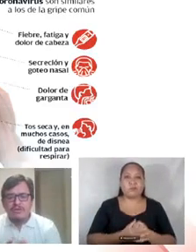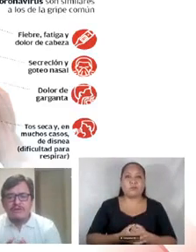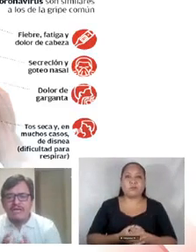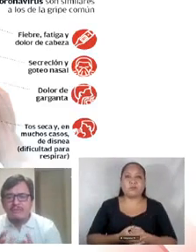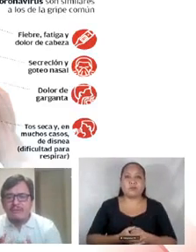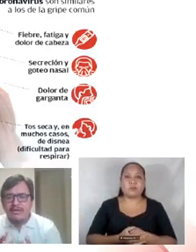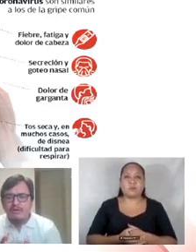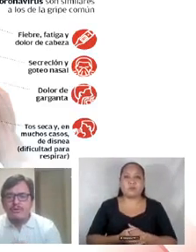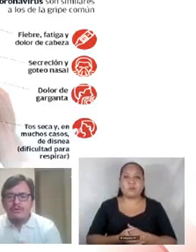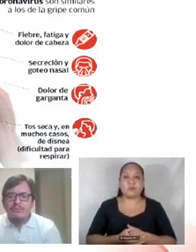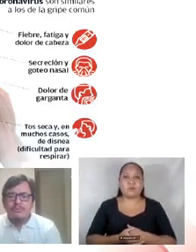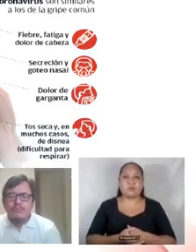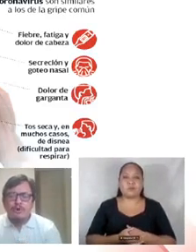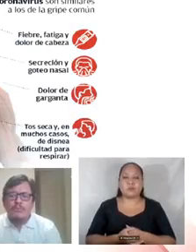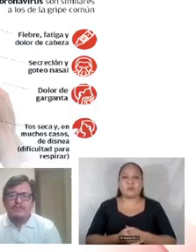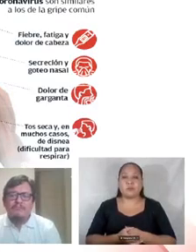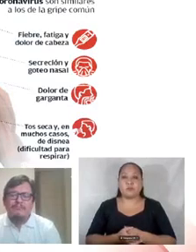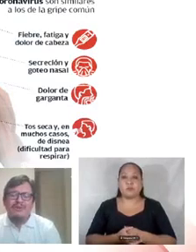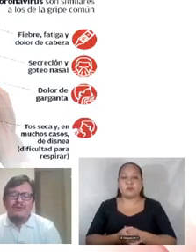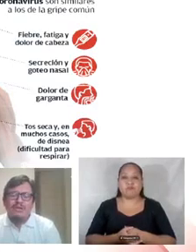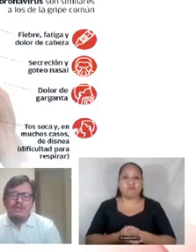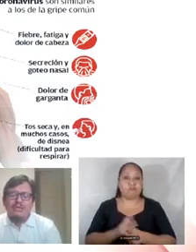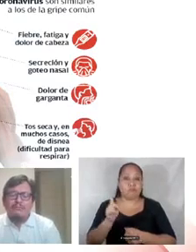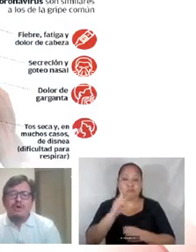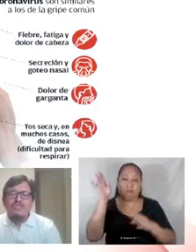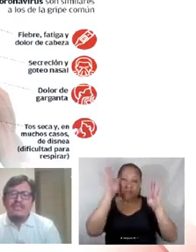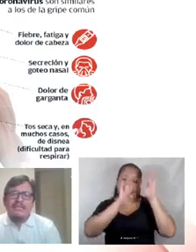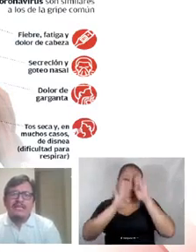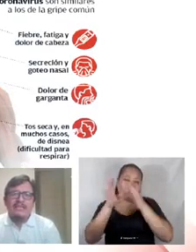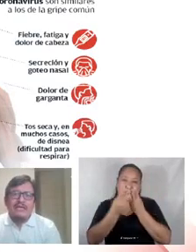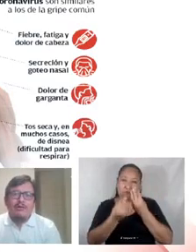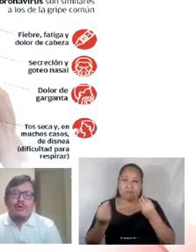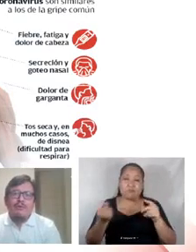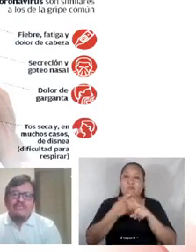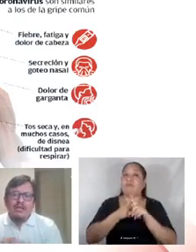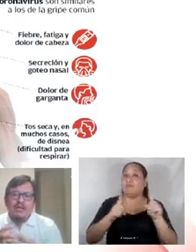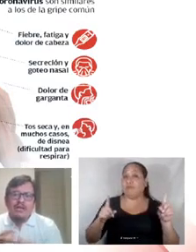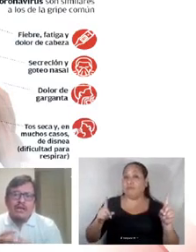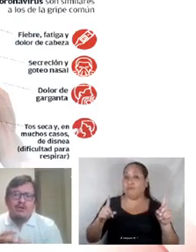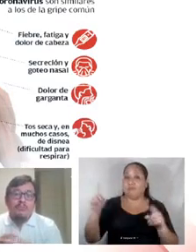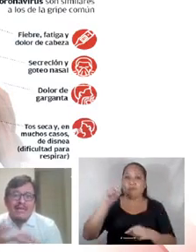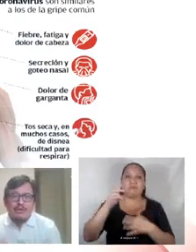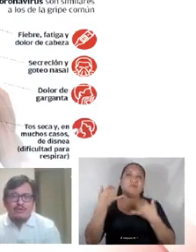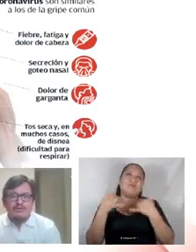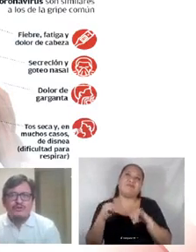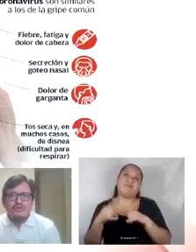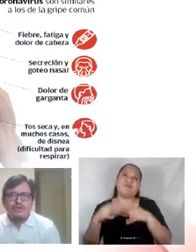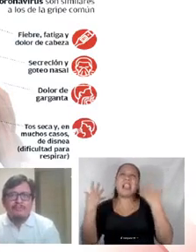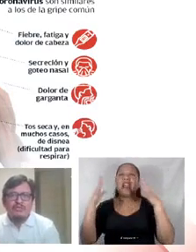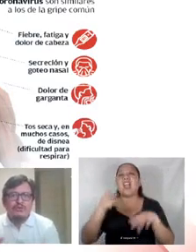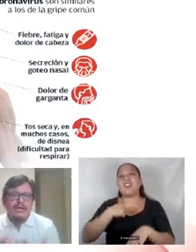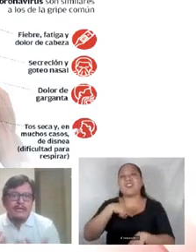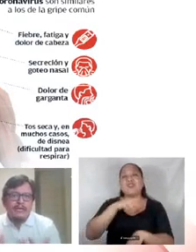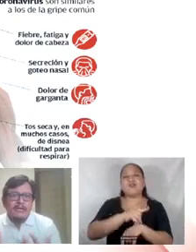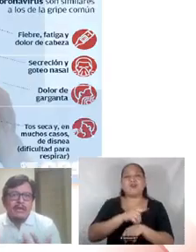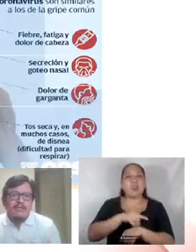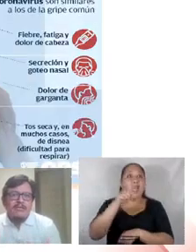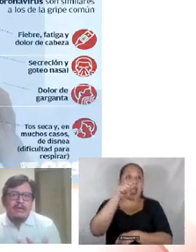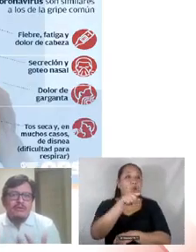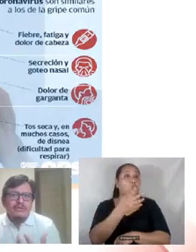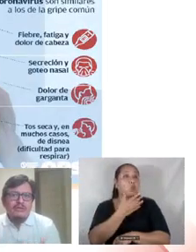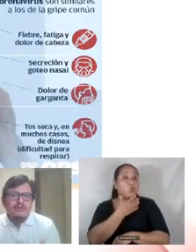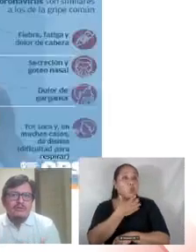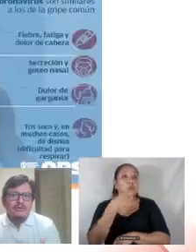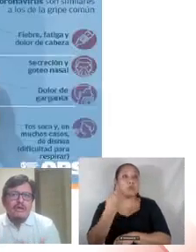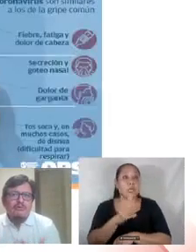Entonces, no debería haber mayor preocupación, pero tampoco se trata de que juguemos a los médicos, ¿no? Si una persona